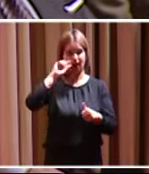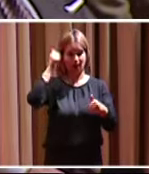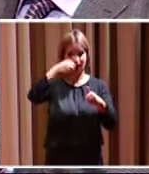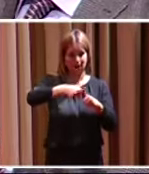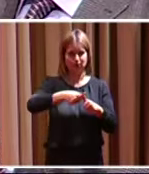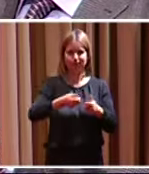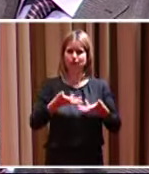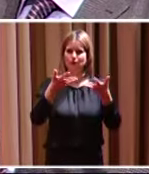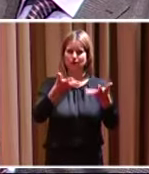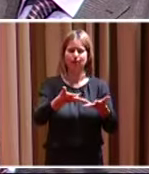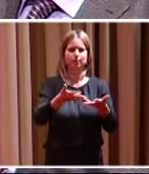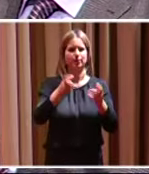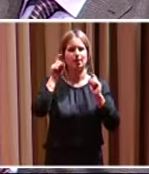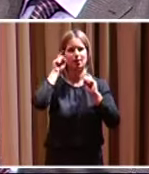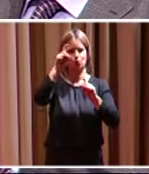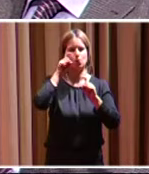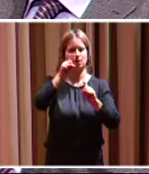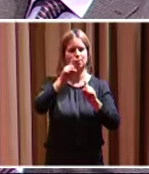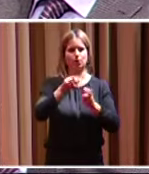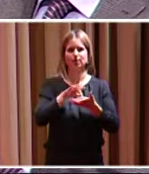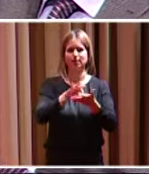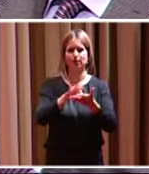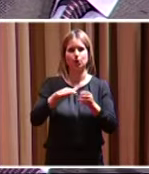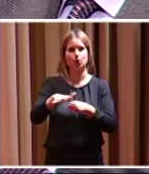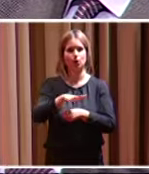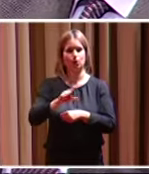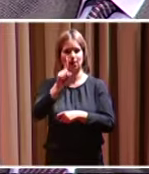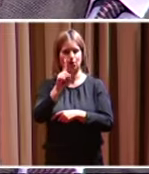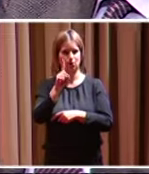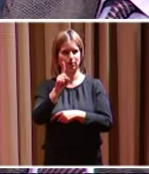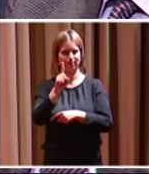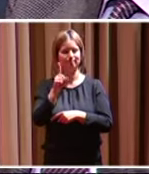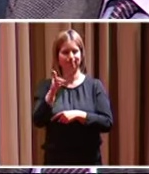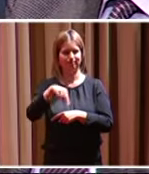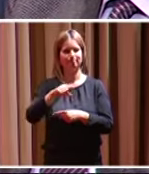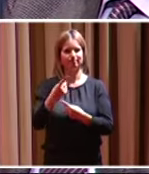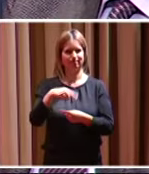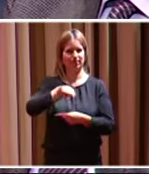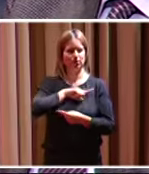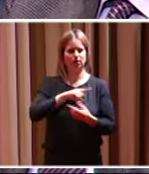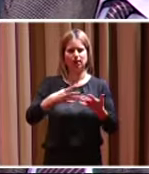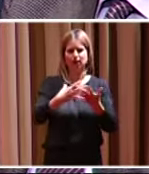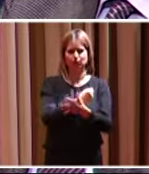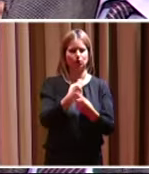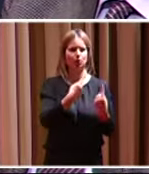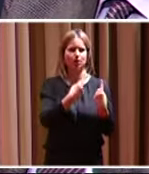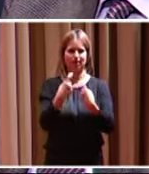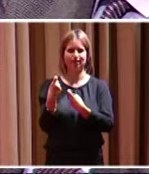de servicio educativo en el Distrito Norte, que tanto nos necesita a todos los que